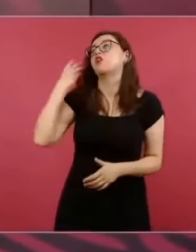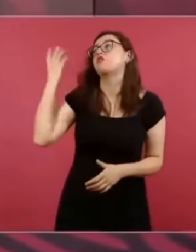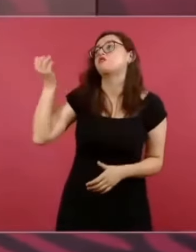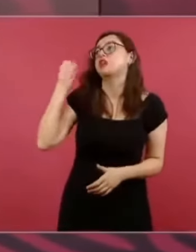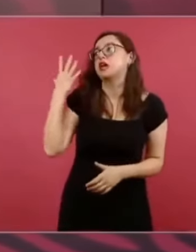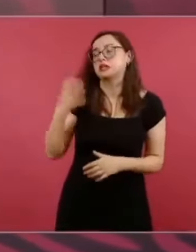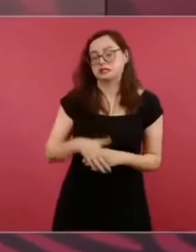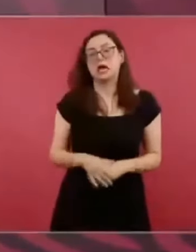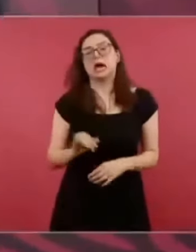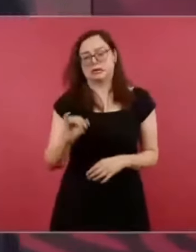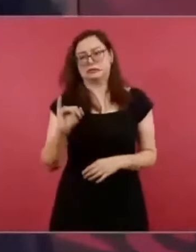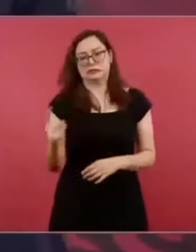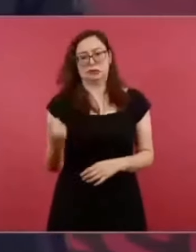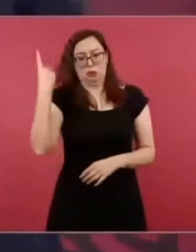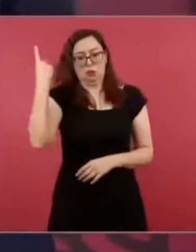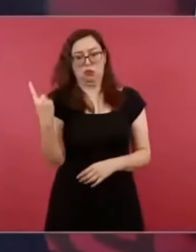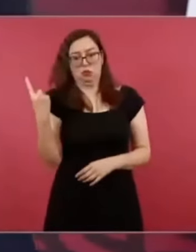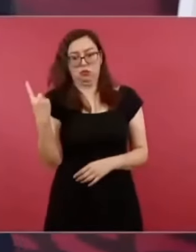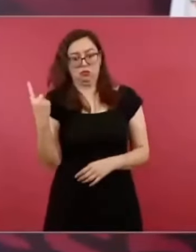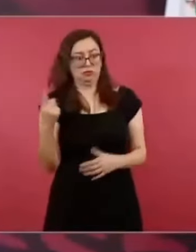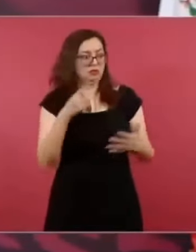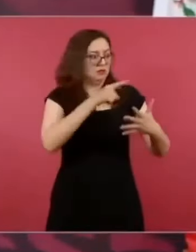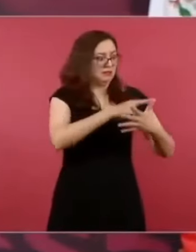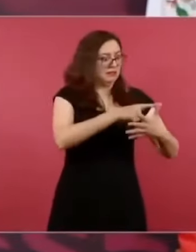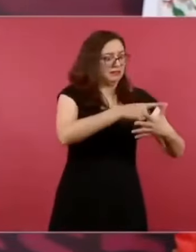ni tengo Radio Fórmula, ni ASIR,